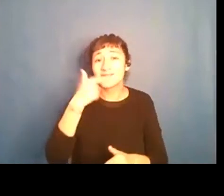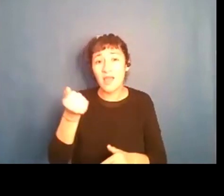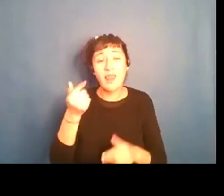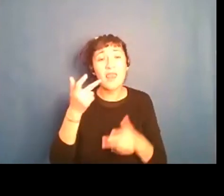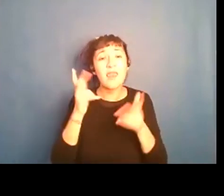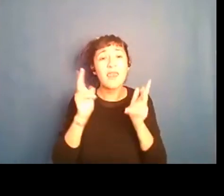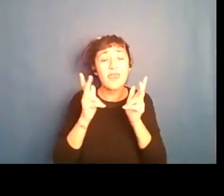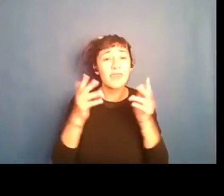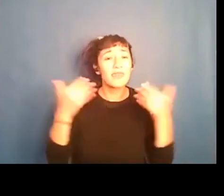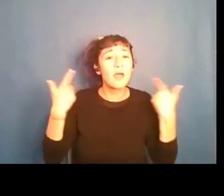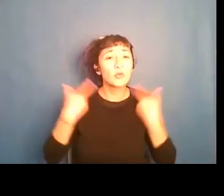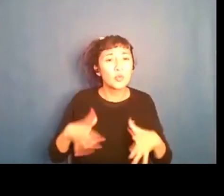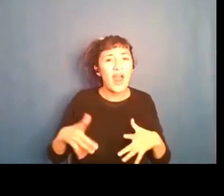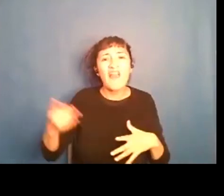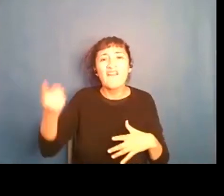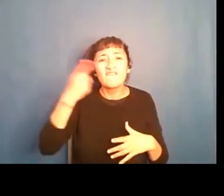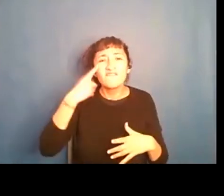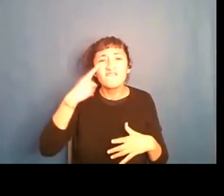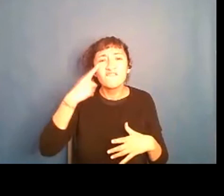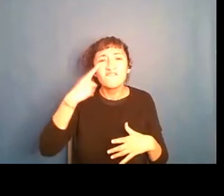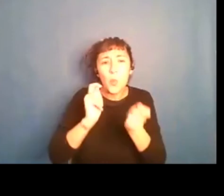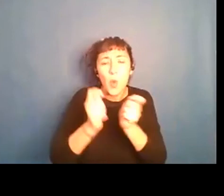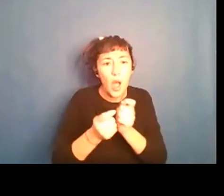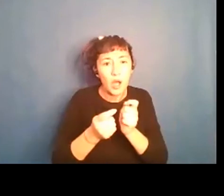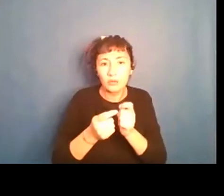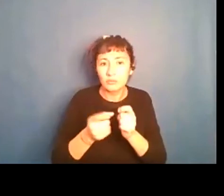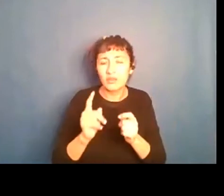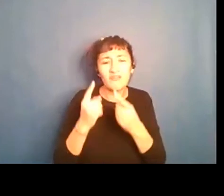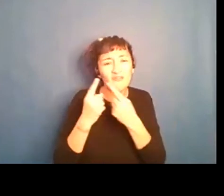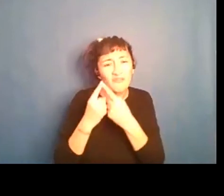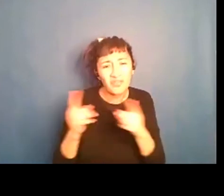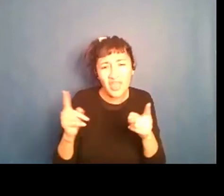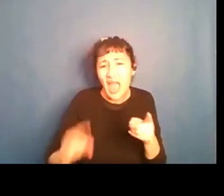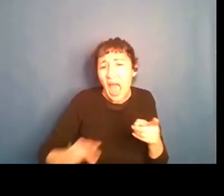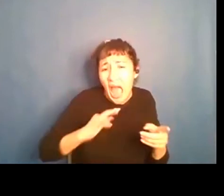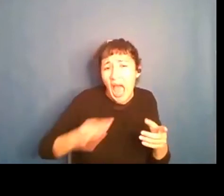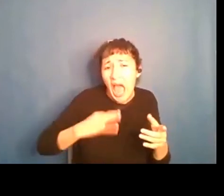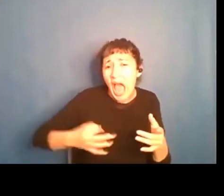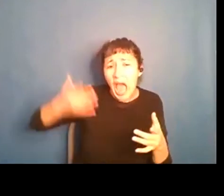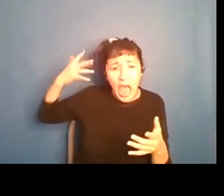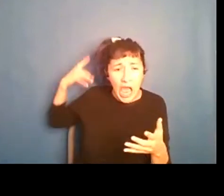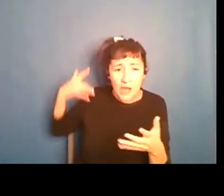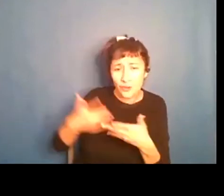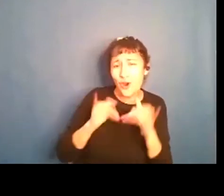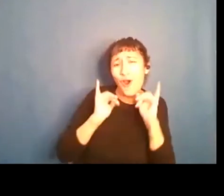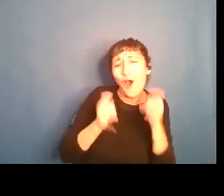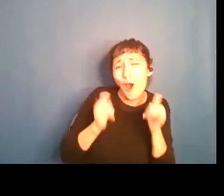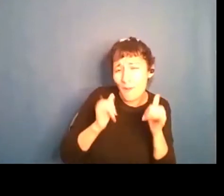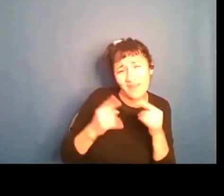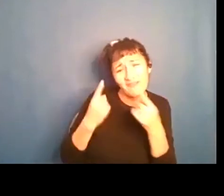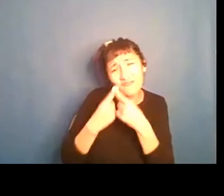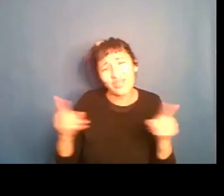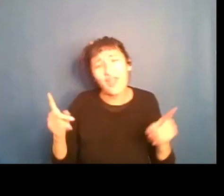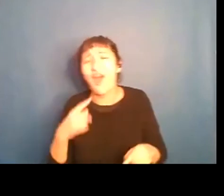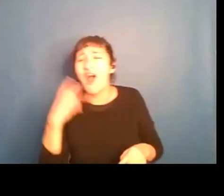lengua viva, que no tiene la misma cantidad de años y de millones de años que la lengua oral. Por lo tanto, al ser una